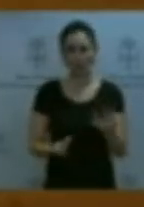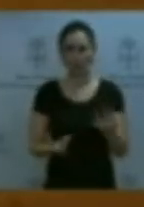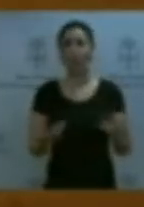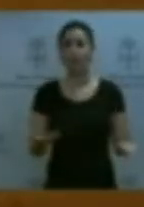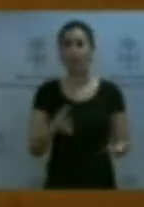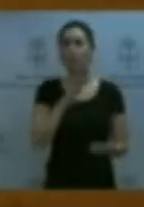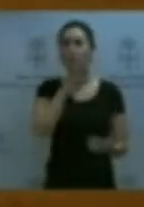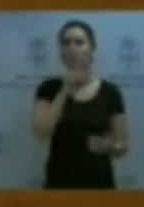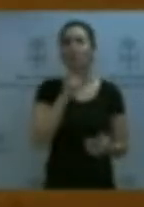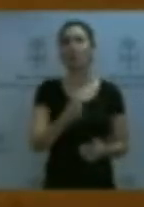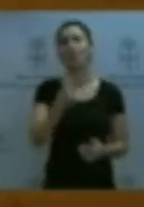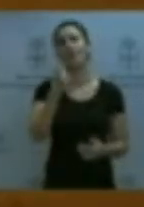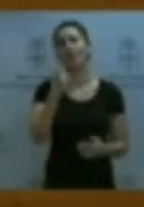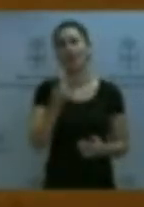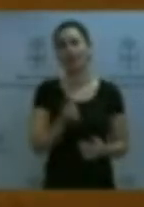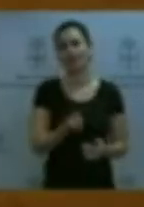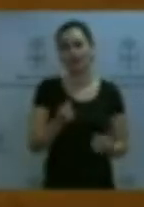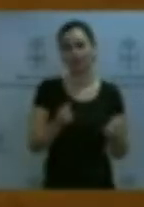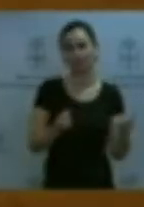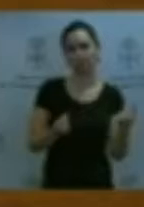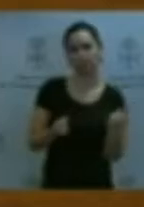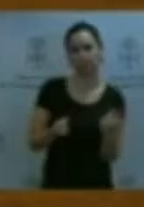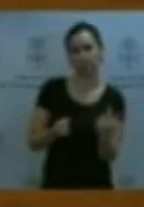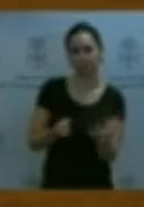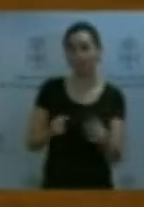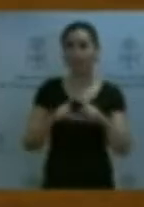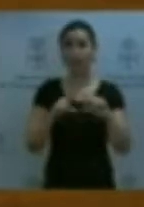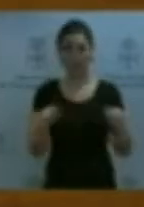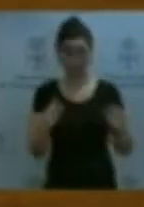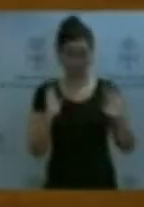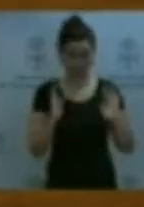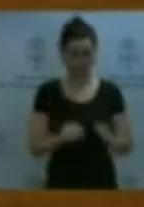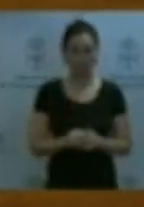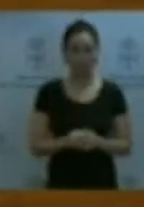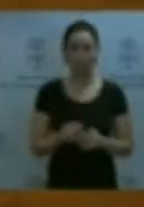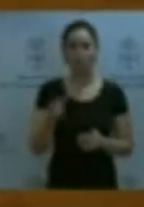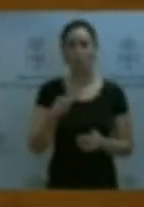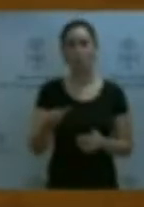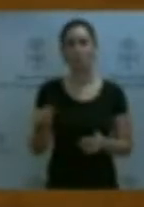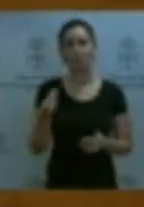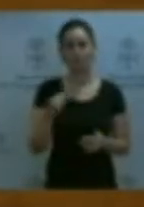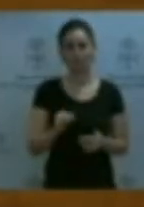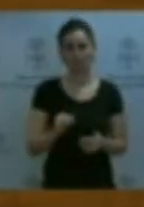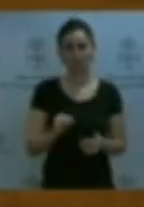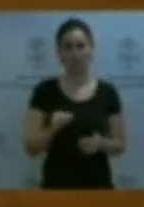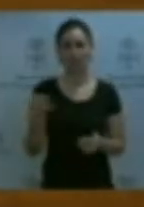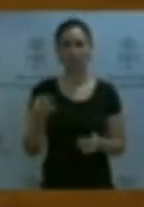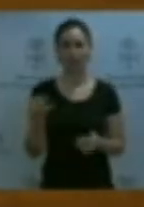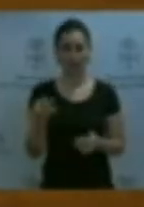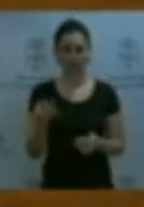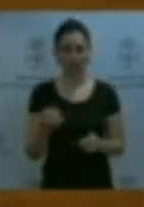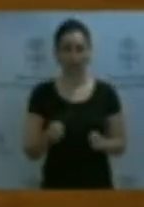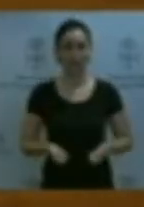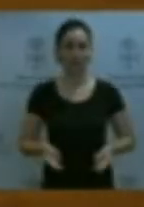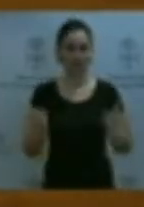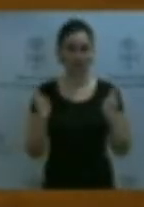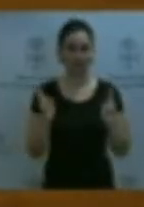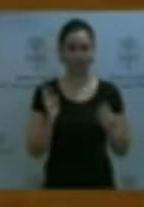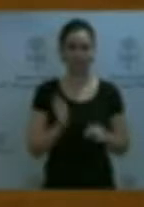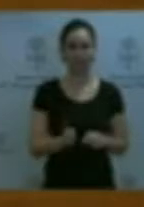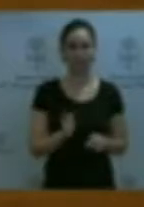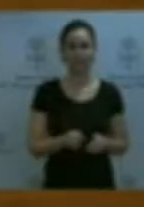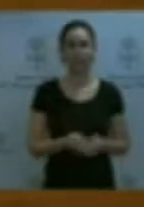Asturias, añadimos también 2 semanas más de este permiso retribuido. Creemos, señorías,